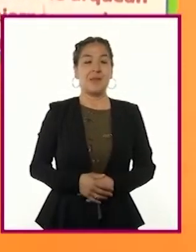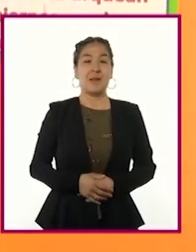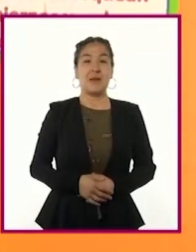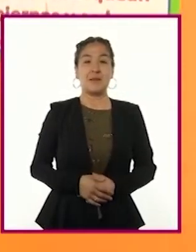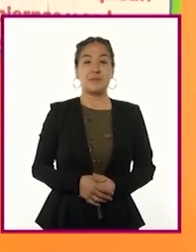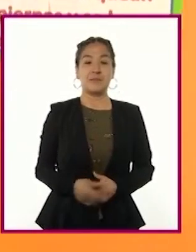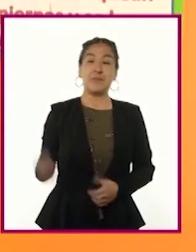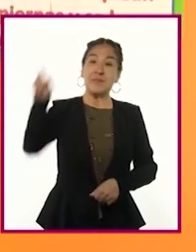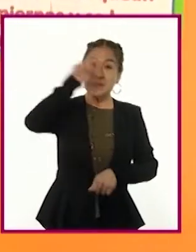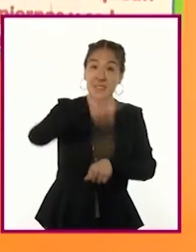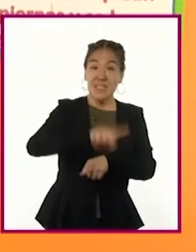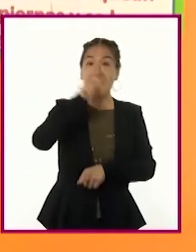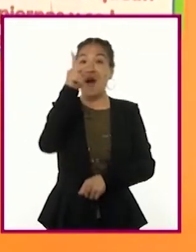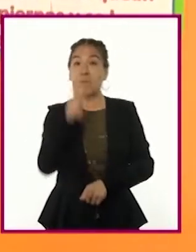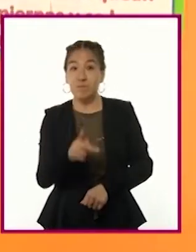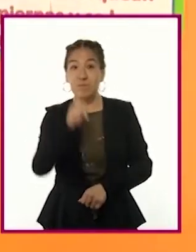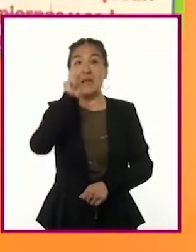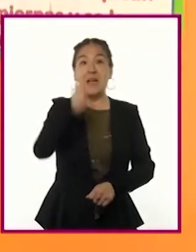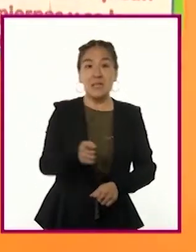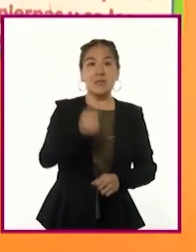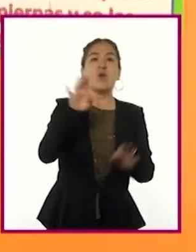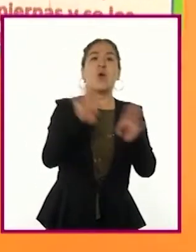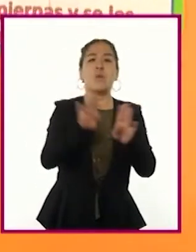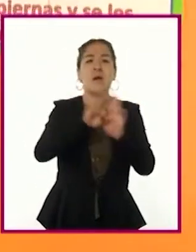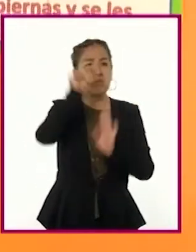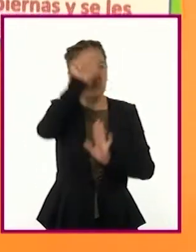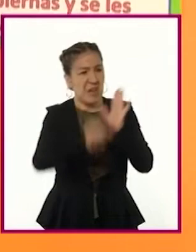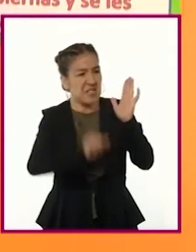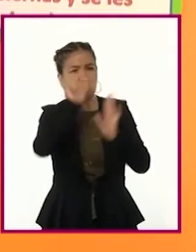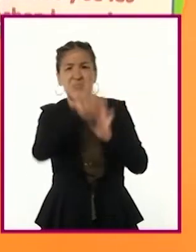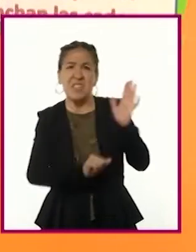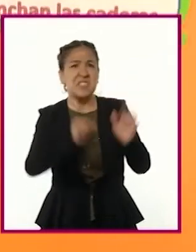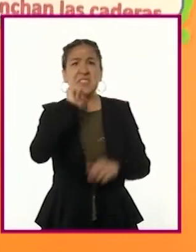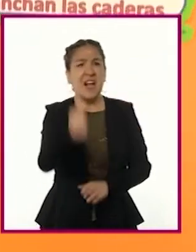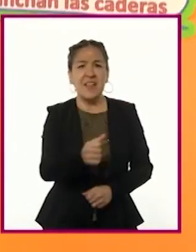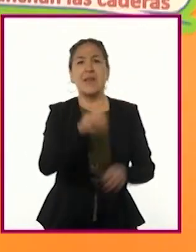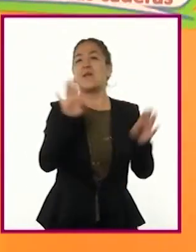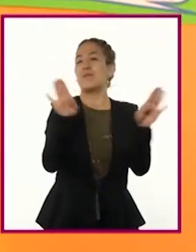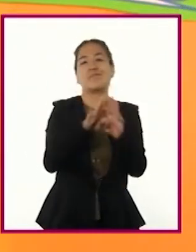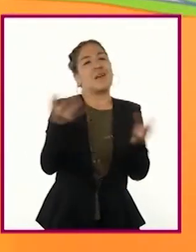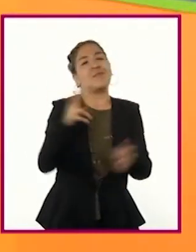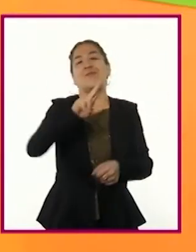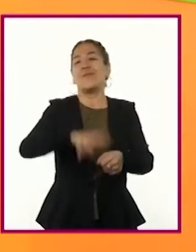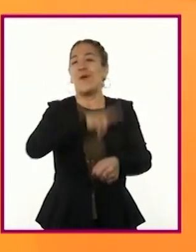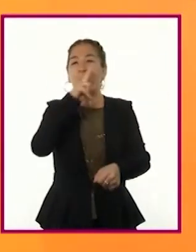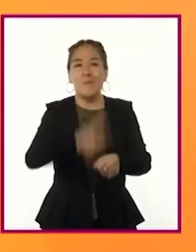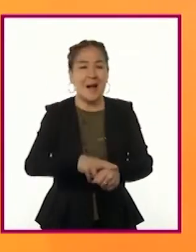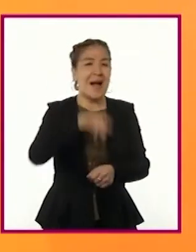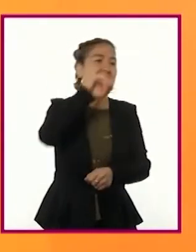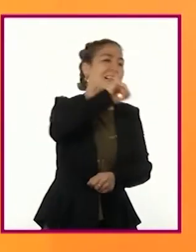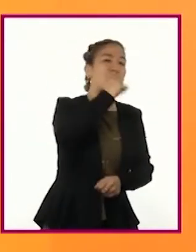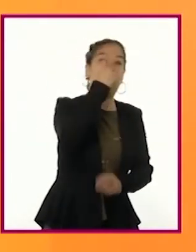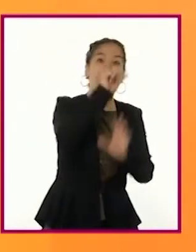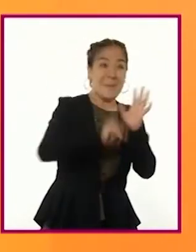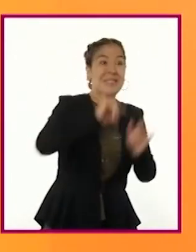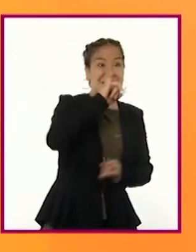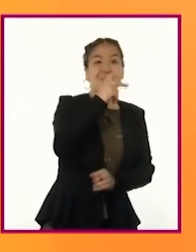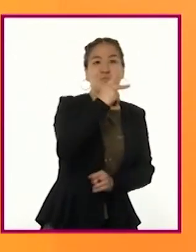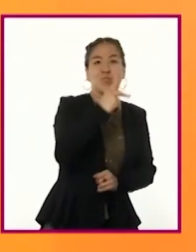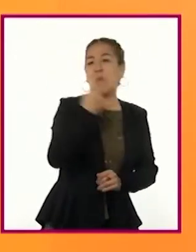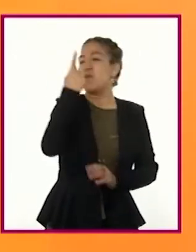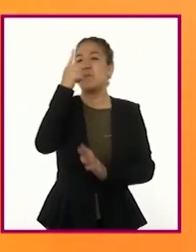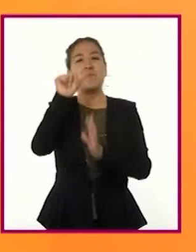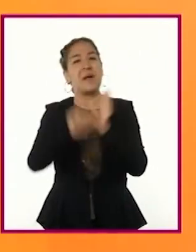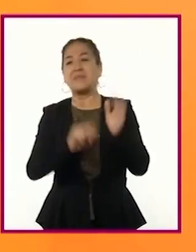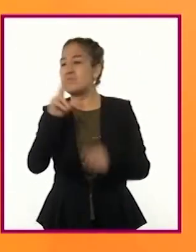Las menstruaciones irregulares forman parte de los cambios normales propios de la adolescencia. Con los años, tu ciclo